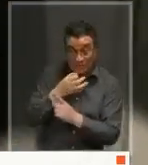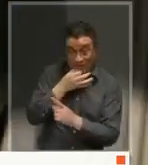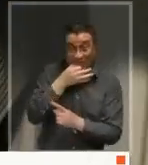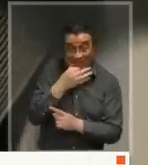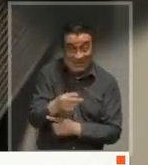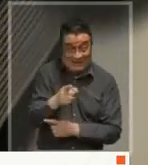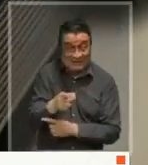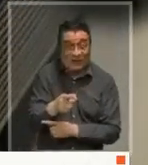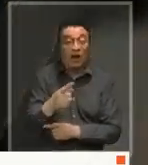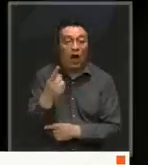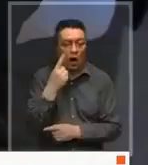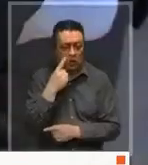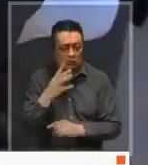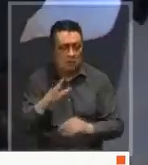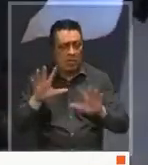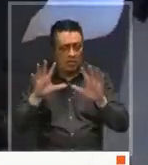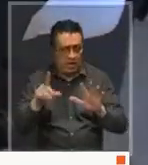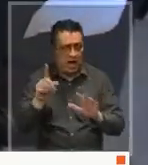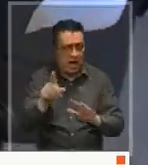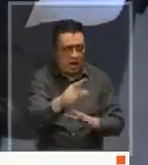se conocen al menos 10.